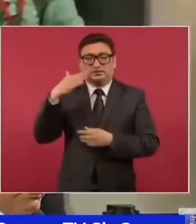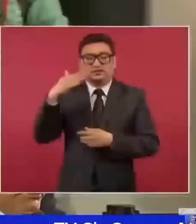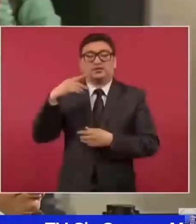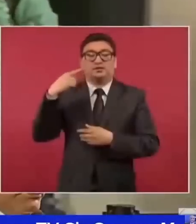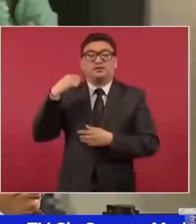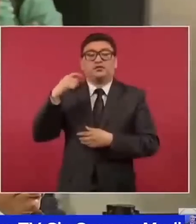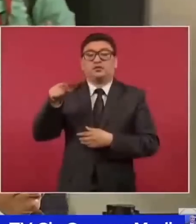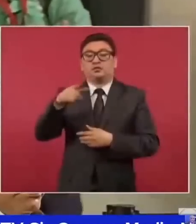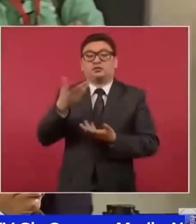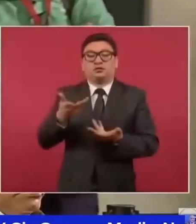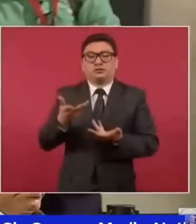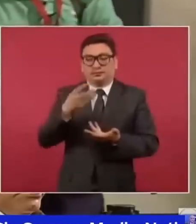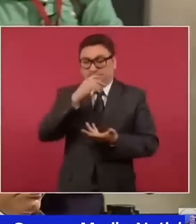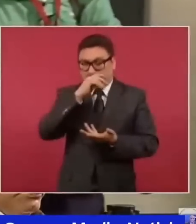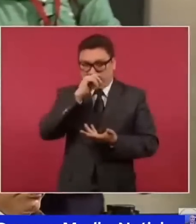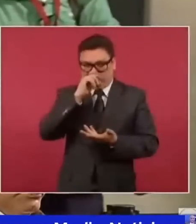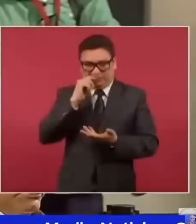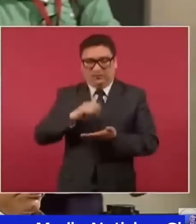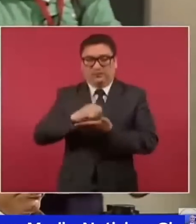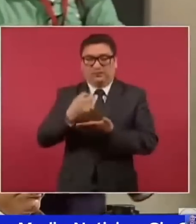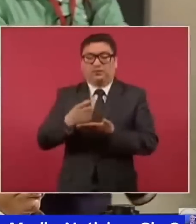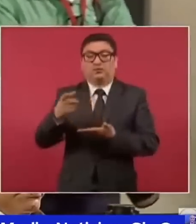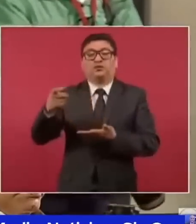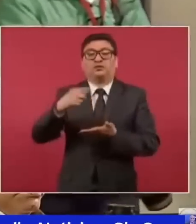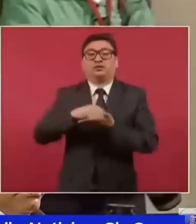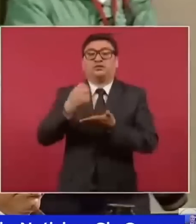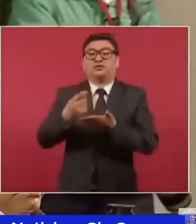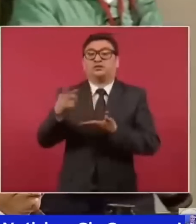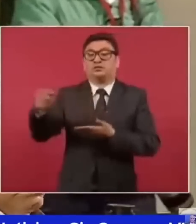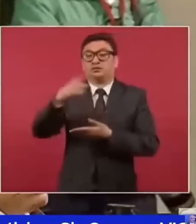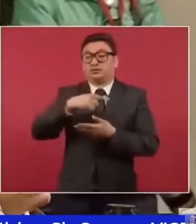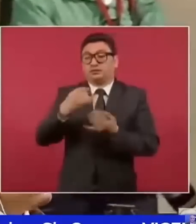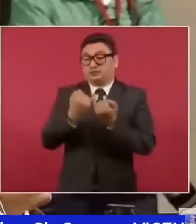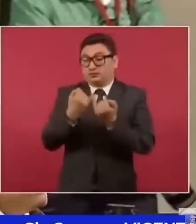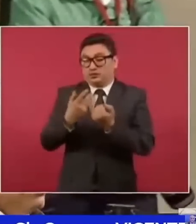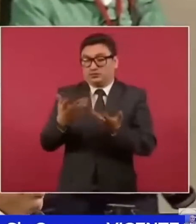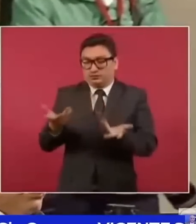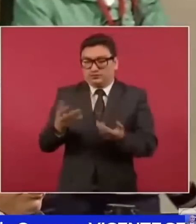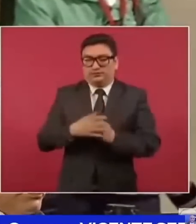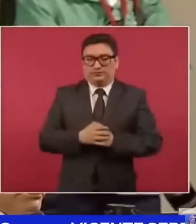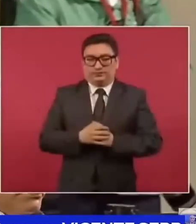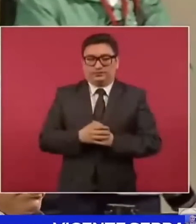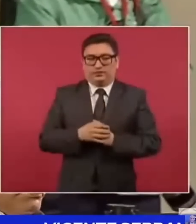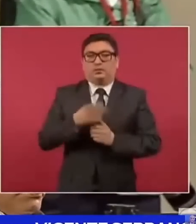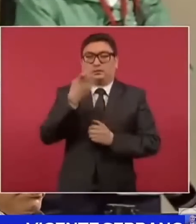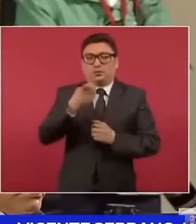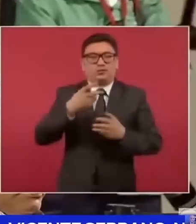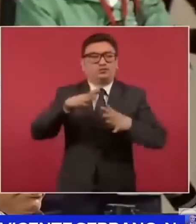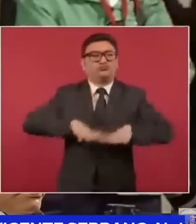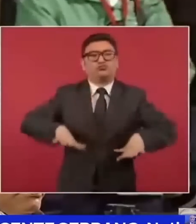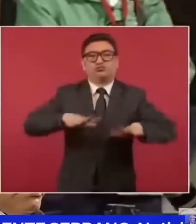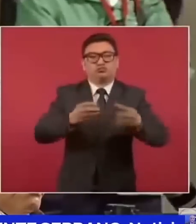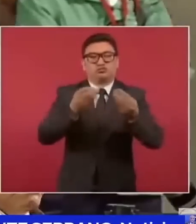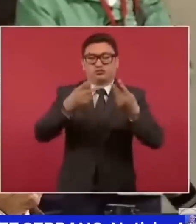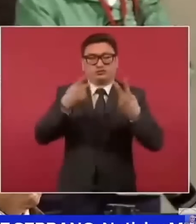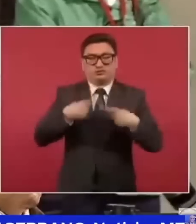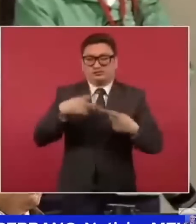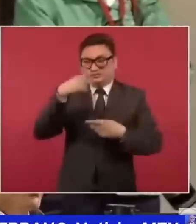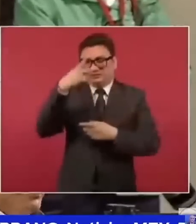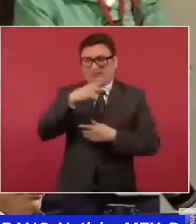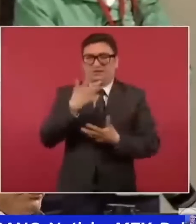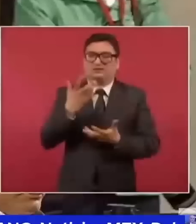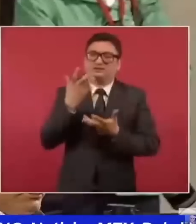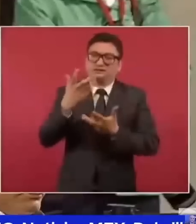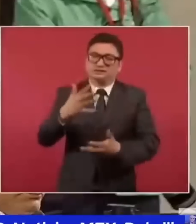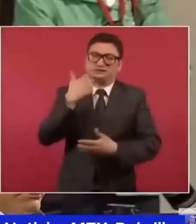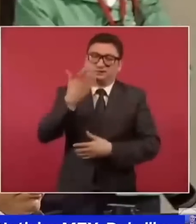palabras, presidente, los mexicanos, muchos mexicanos, tienen sed y hambre de justicia. Si